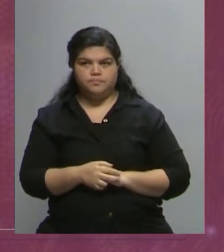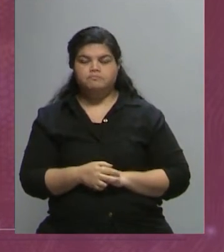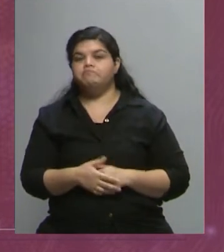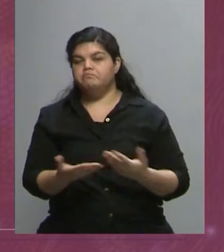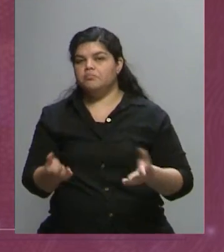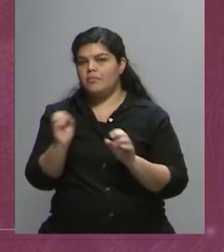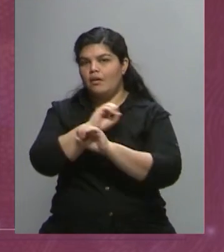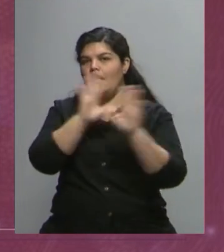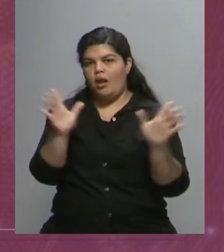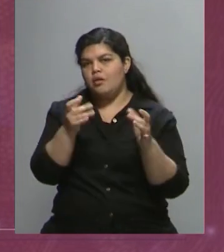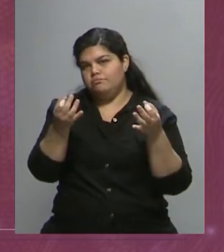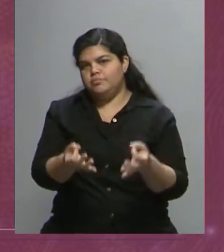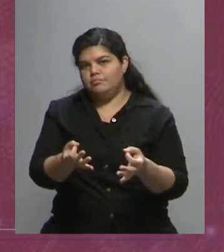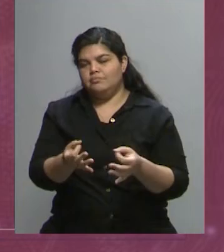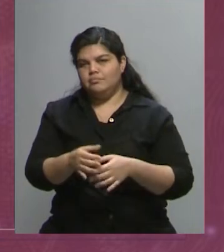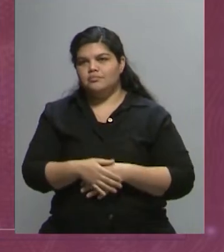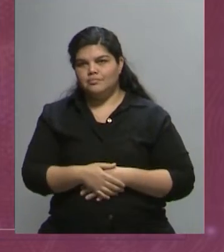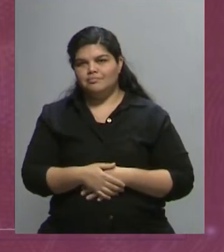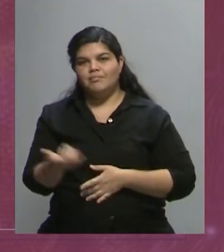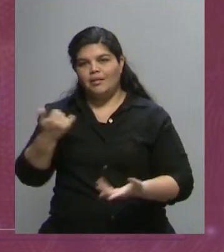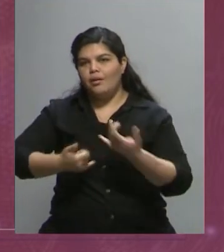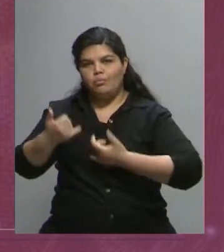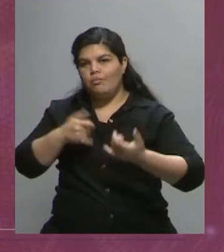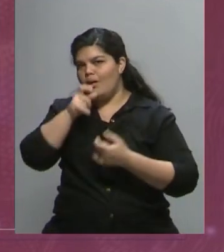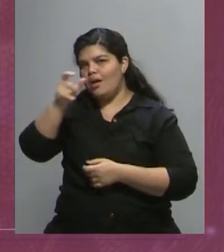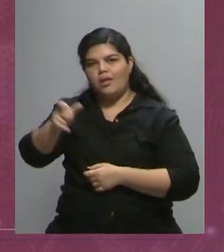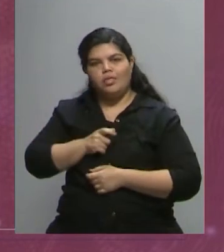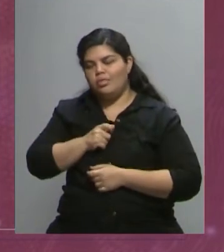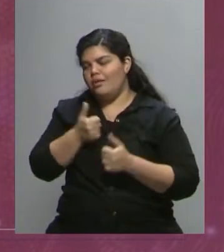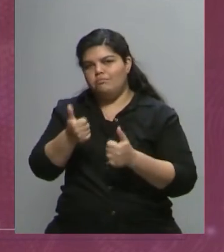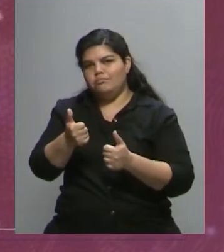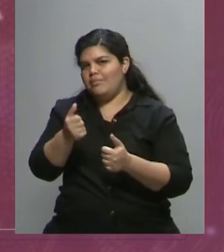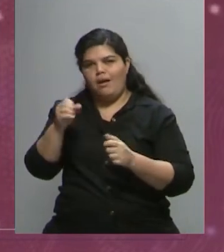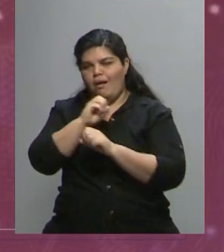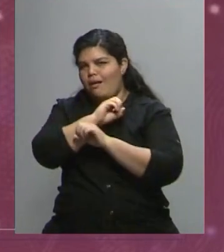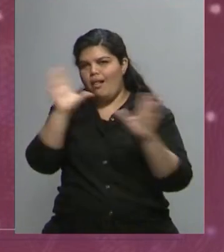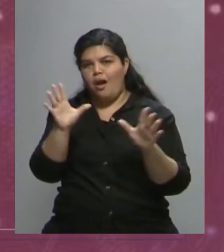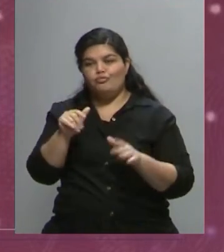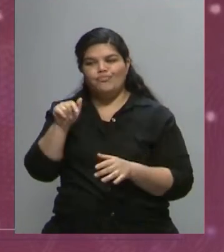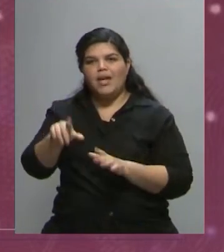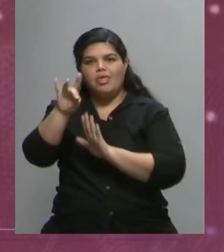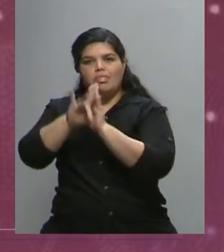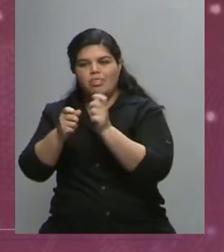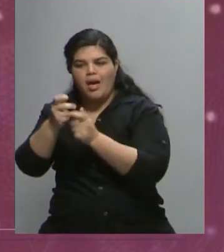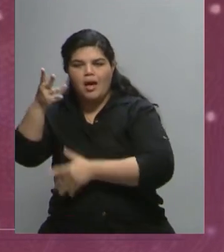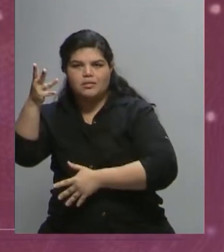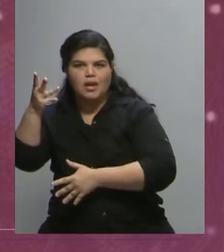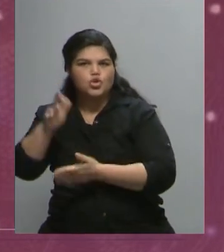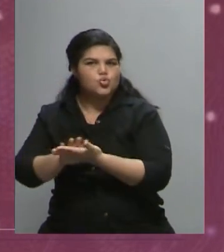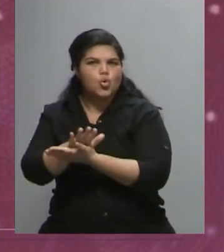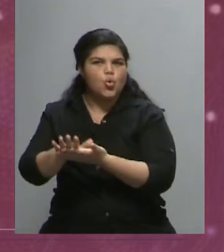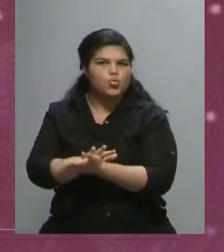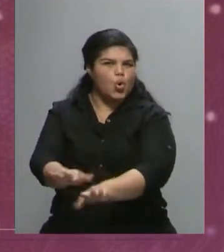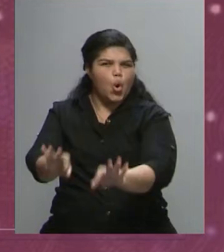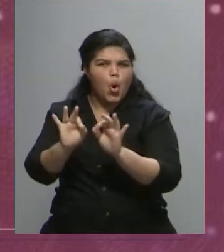claramente la pregunta que hice está bien respondida, digamos, no es la solución y como bien dice Walter, hay